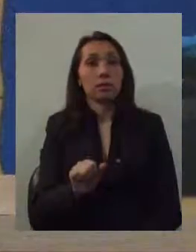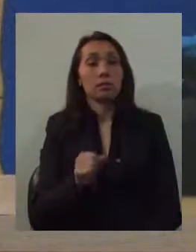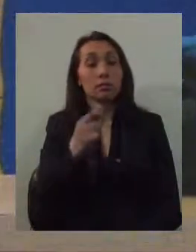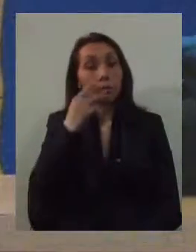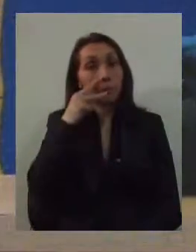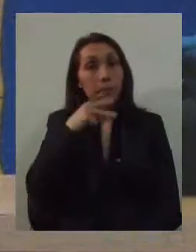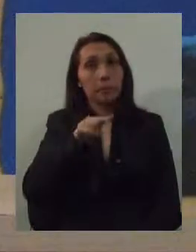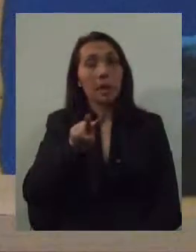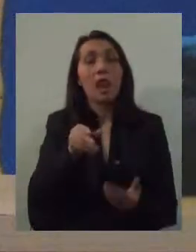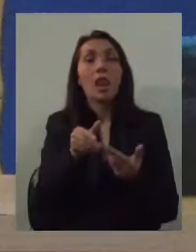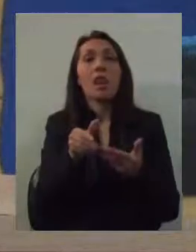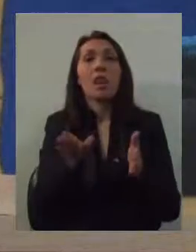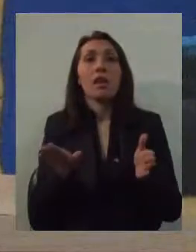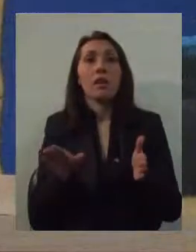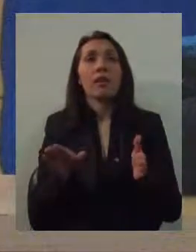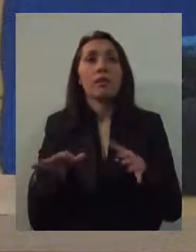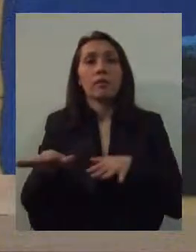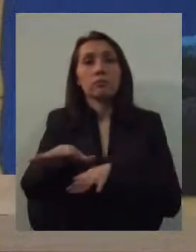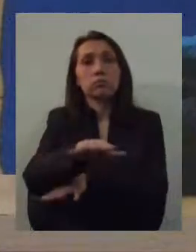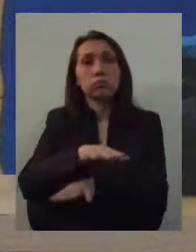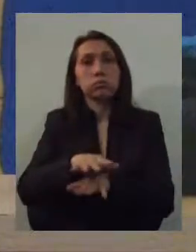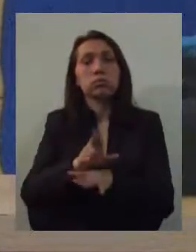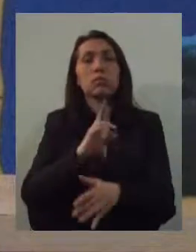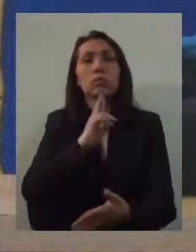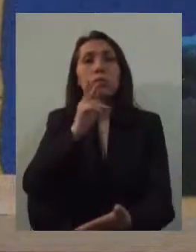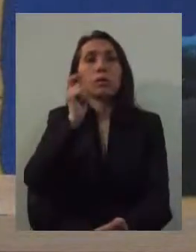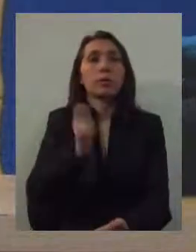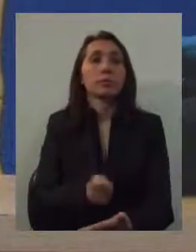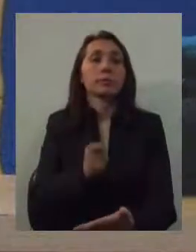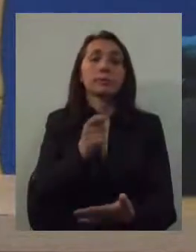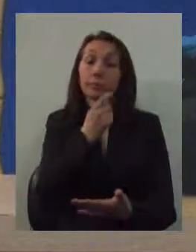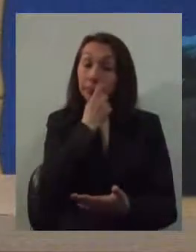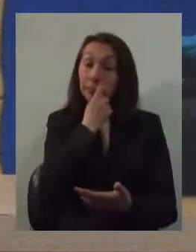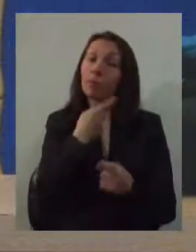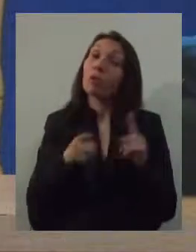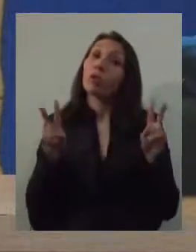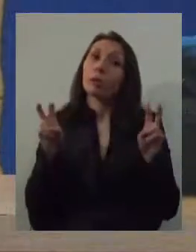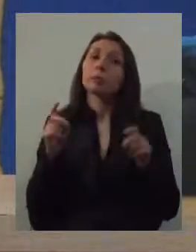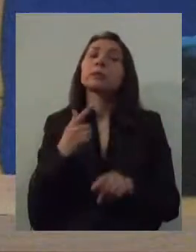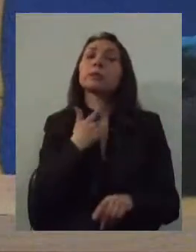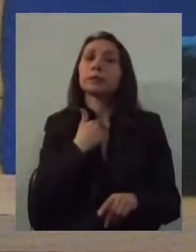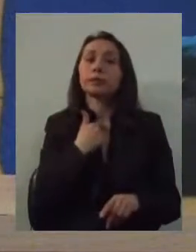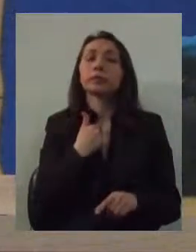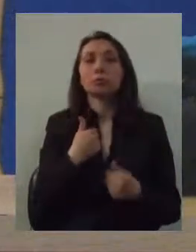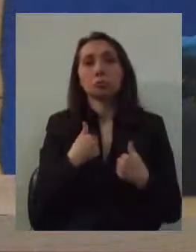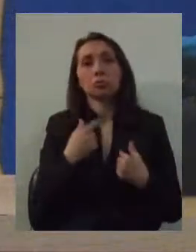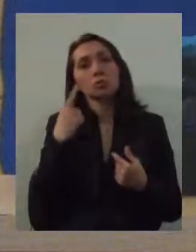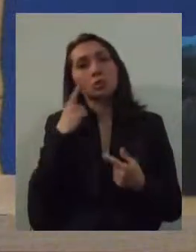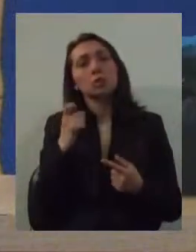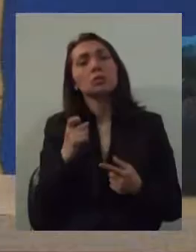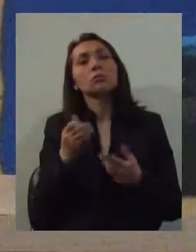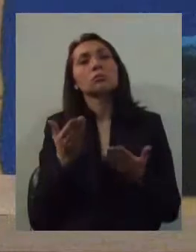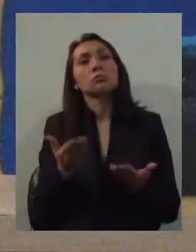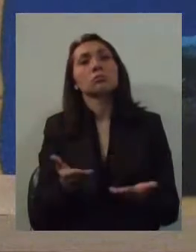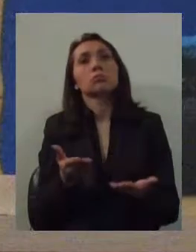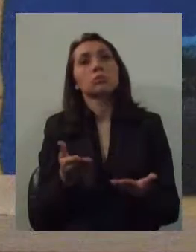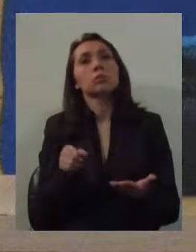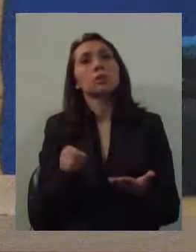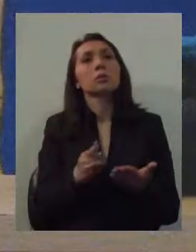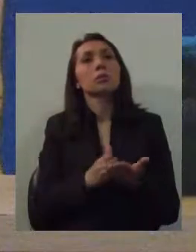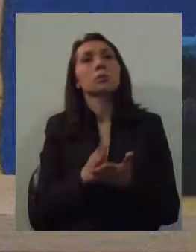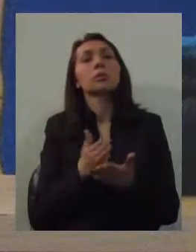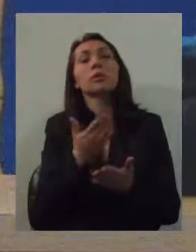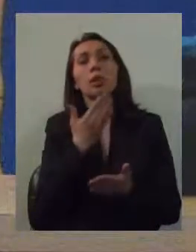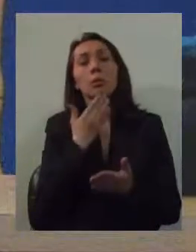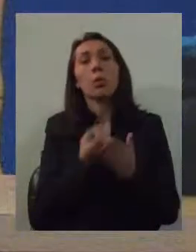miras a la libre circulación de sentencias. Otro tema interesante que me parece que hay que plantear, y esto surge también